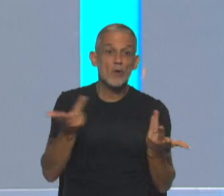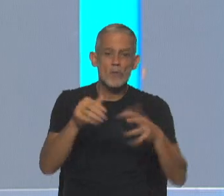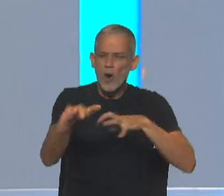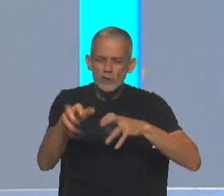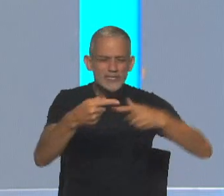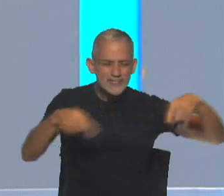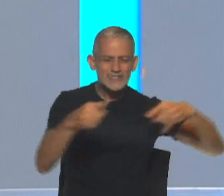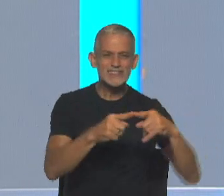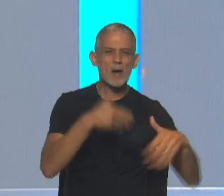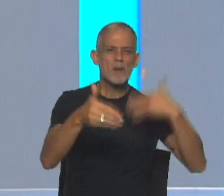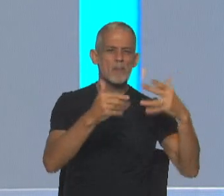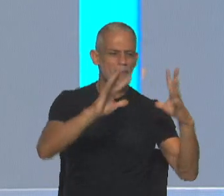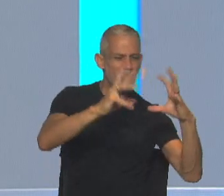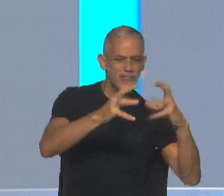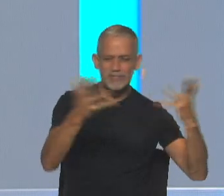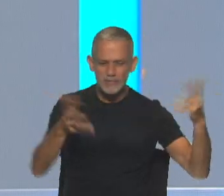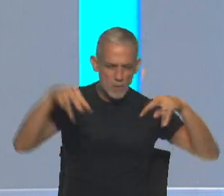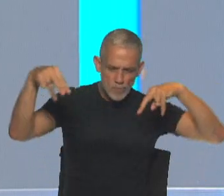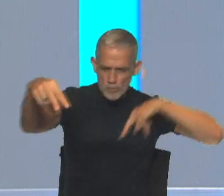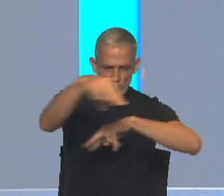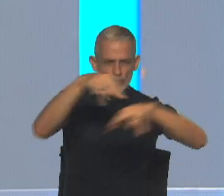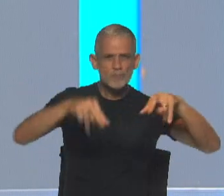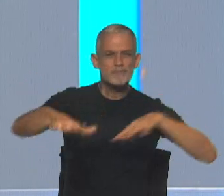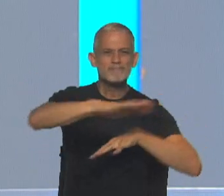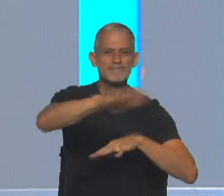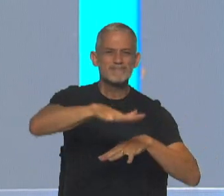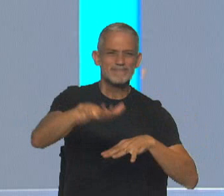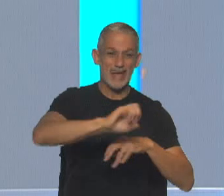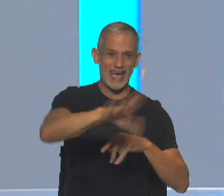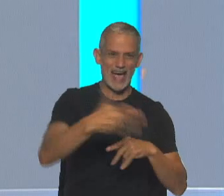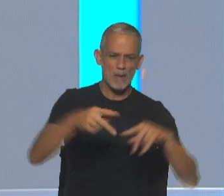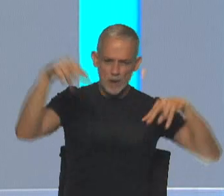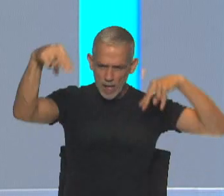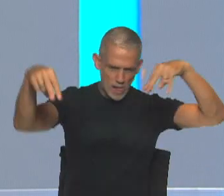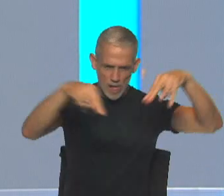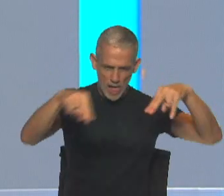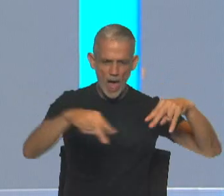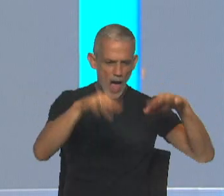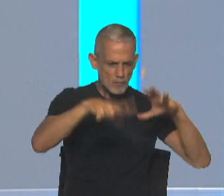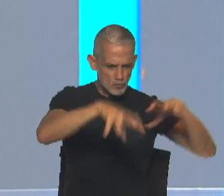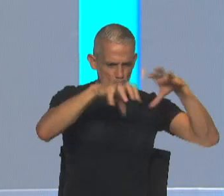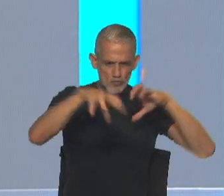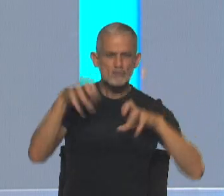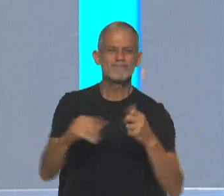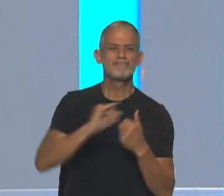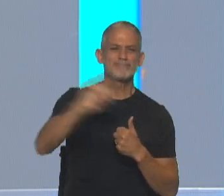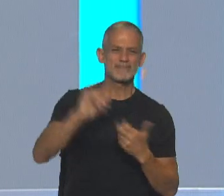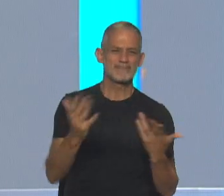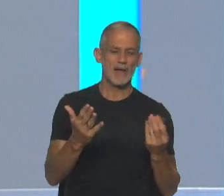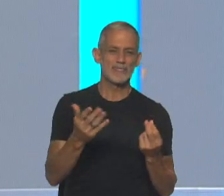grado de avance o no tiene cada zona de productiva Esto va a poder va a permitir detectar